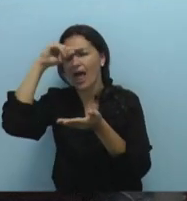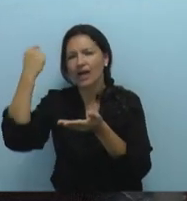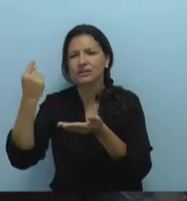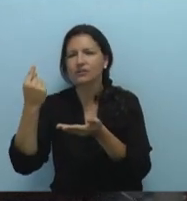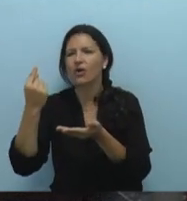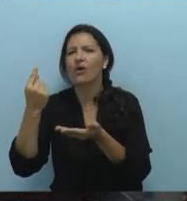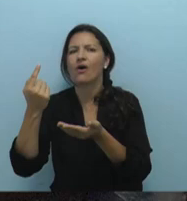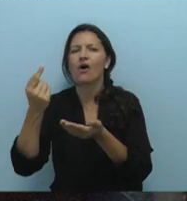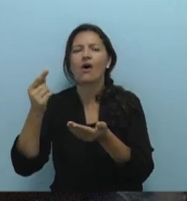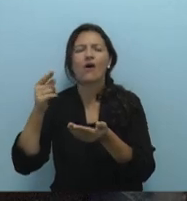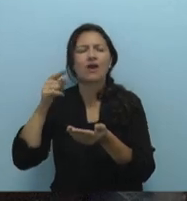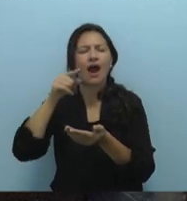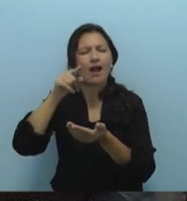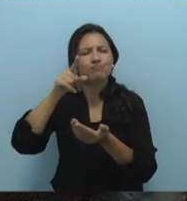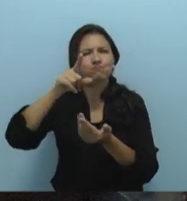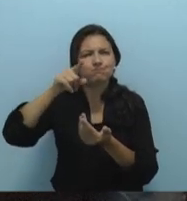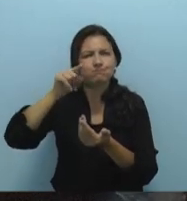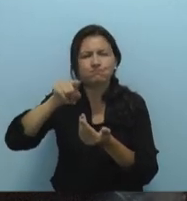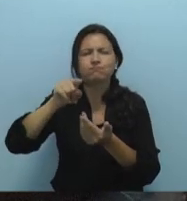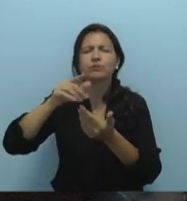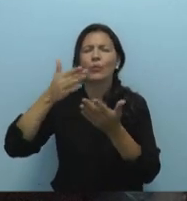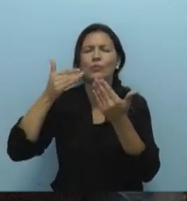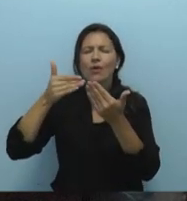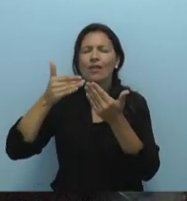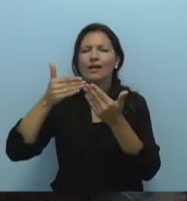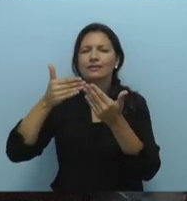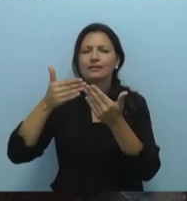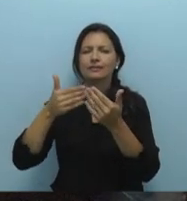enorme movilización popular,